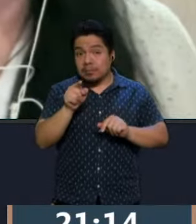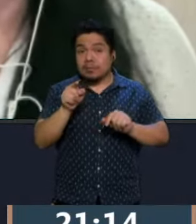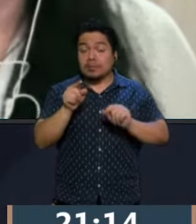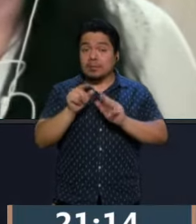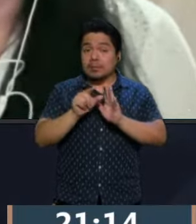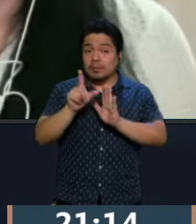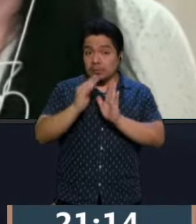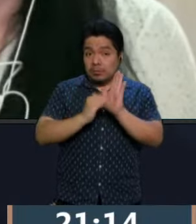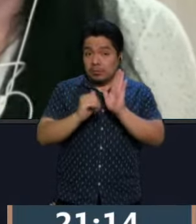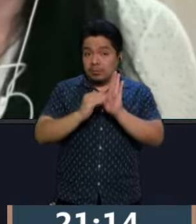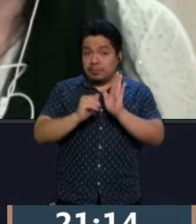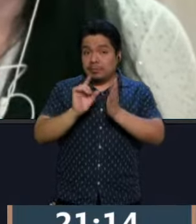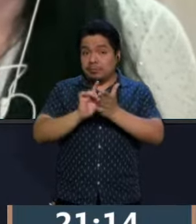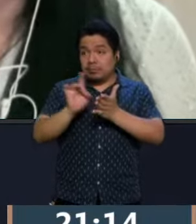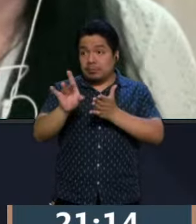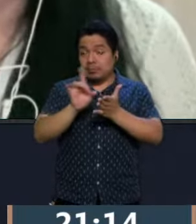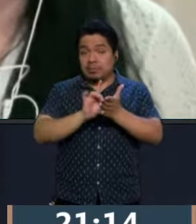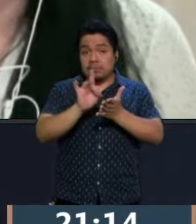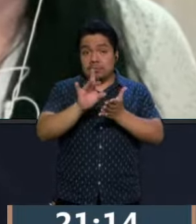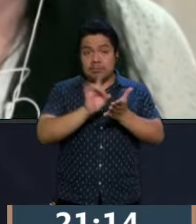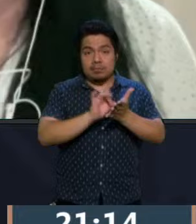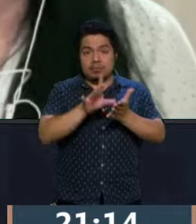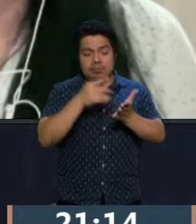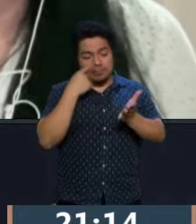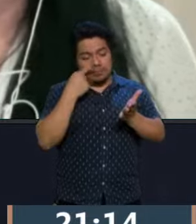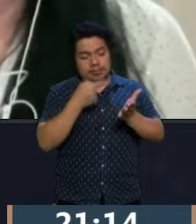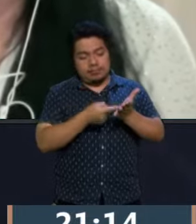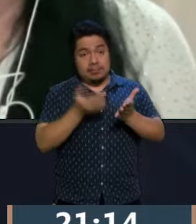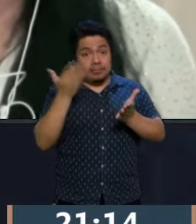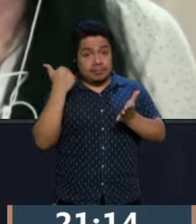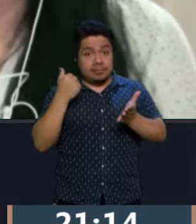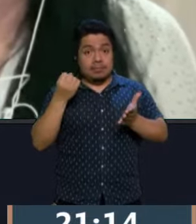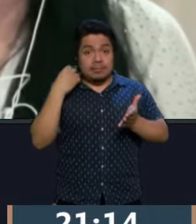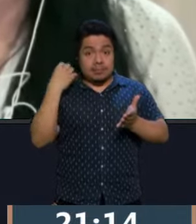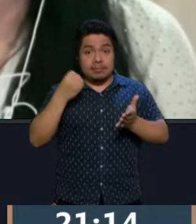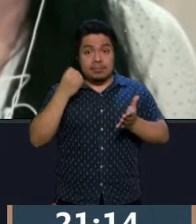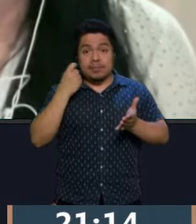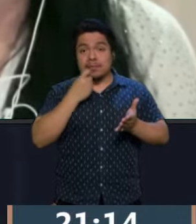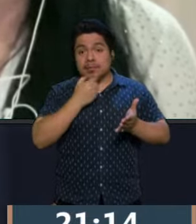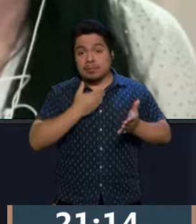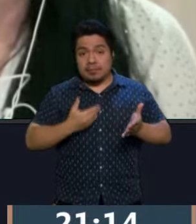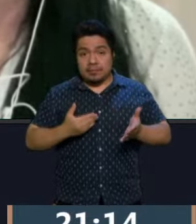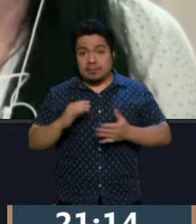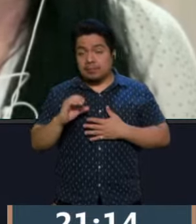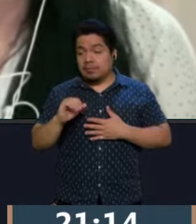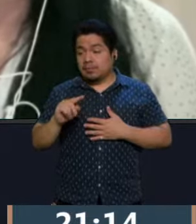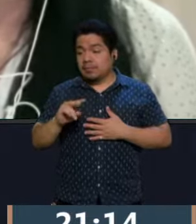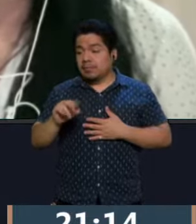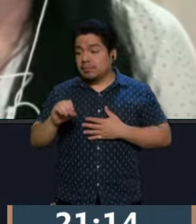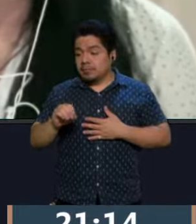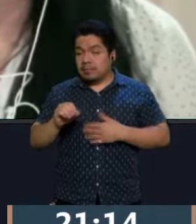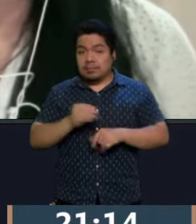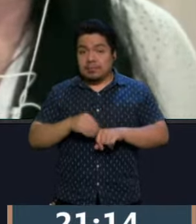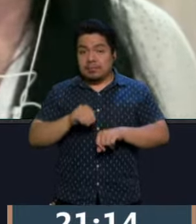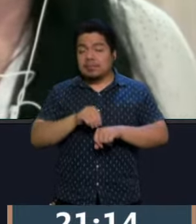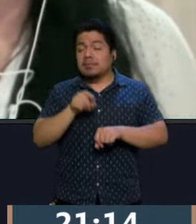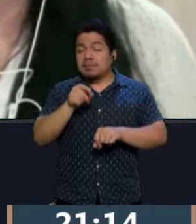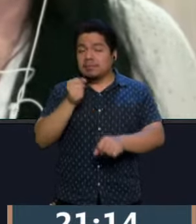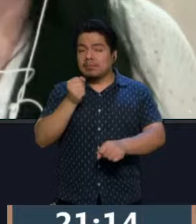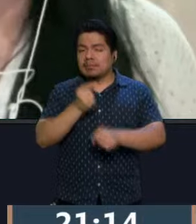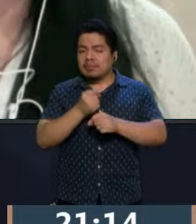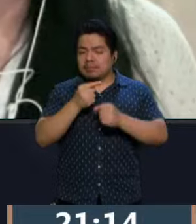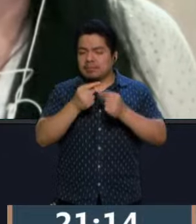publicando documentos que refuerzan pues lo que se planteó desde la mañanera y lo que planteó Octavio Romero Oropeza. Tú identificas